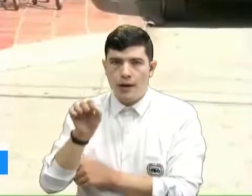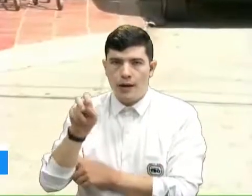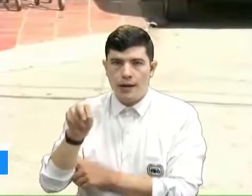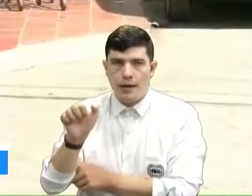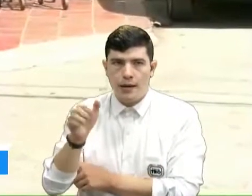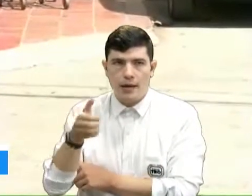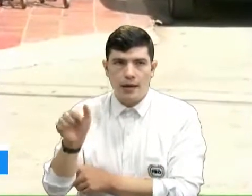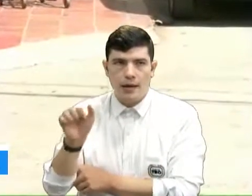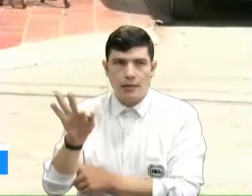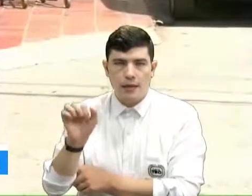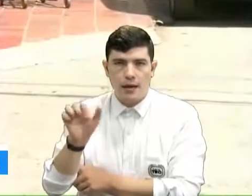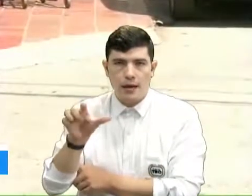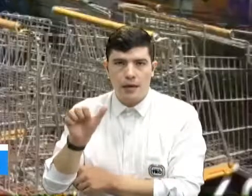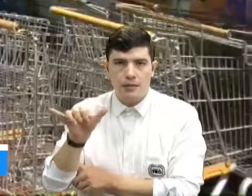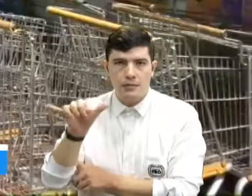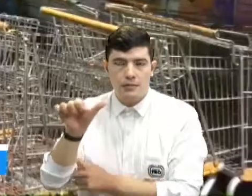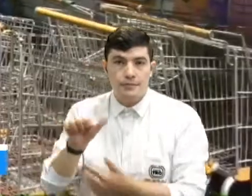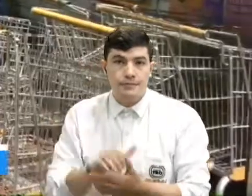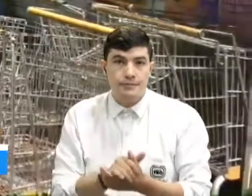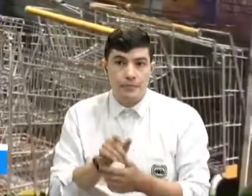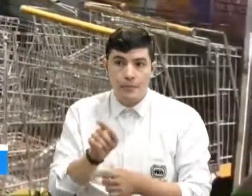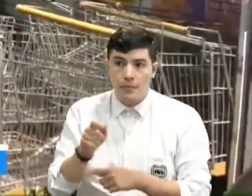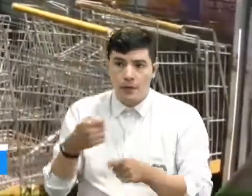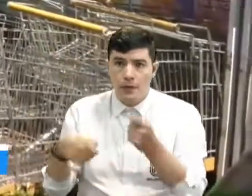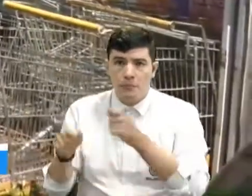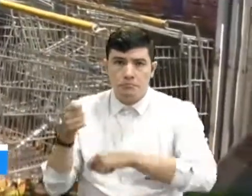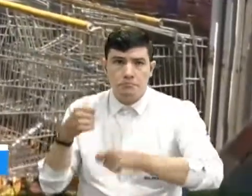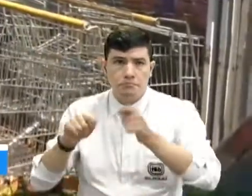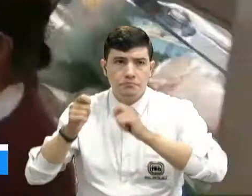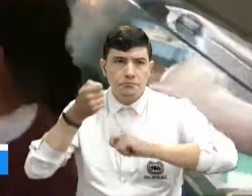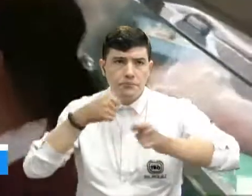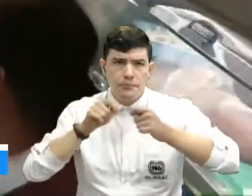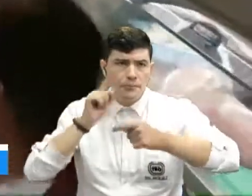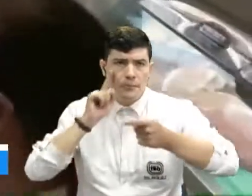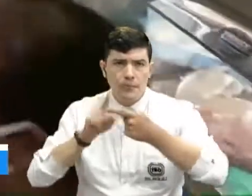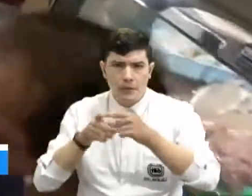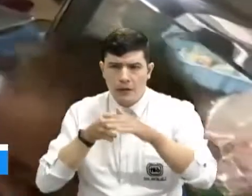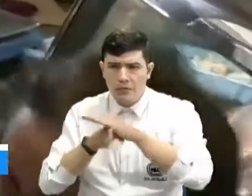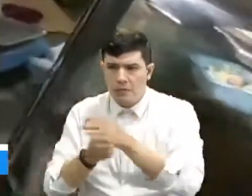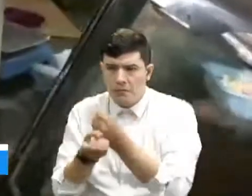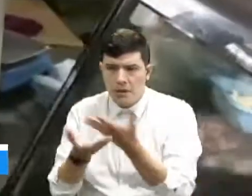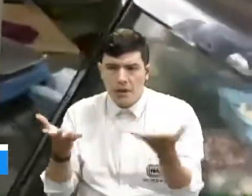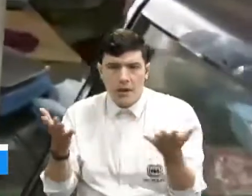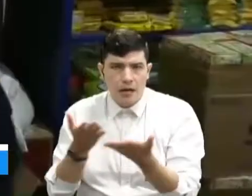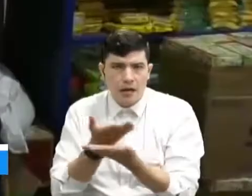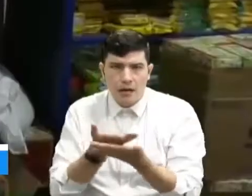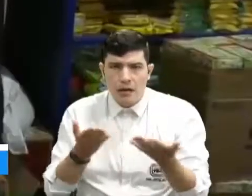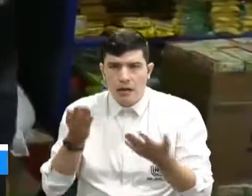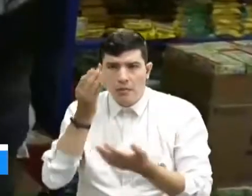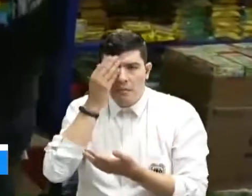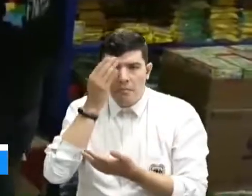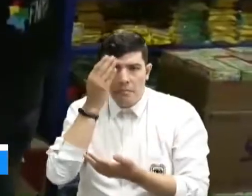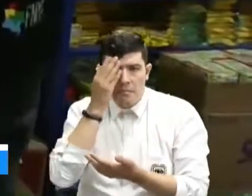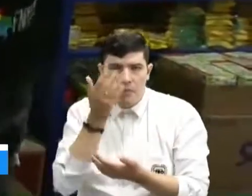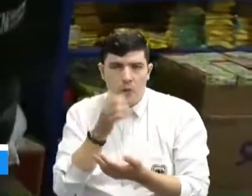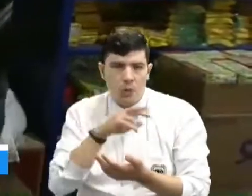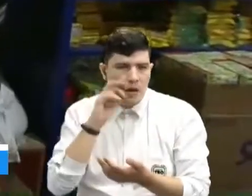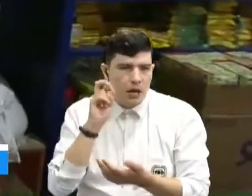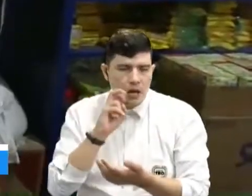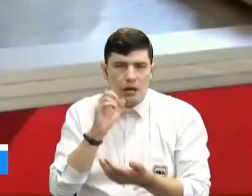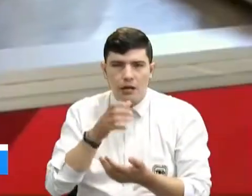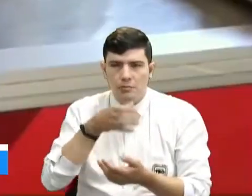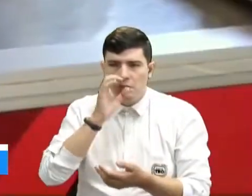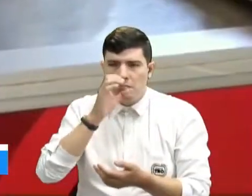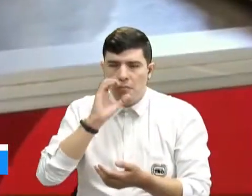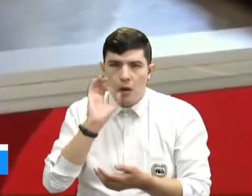El operativo que inició en el mercado de Claret, Comuna 7 de Cúcuta, buscaba hallar productos de contrabando como carnes, abarrotes, licores